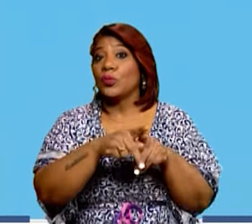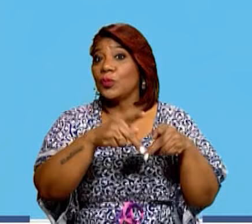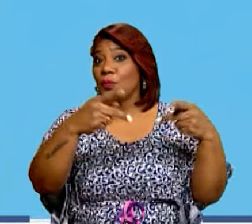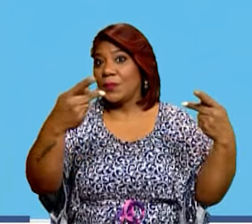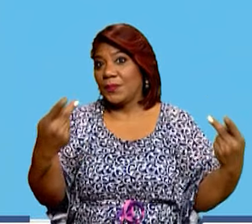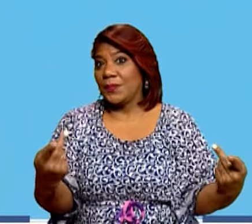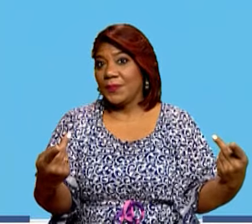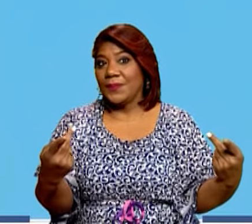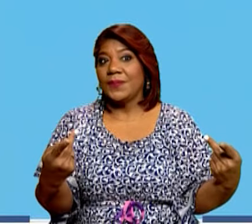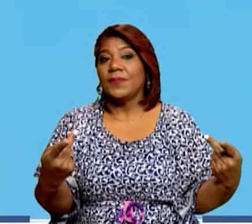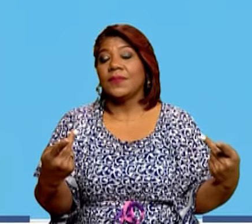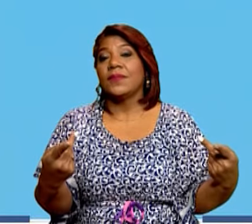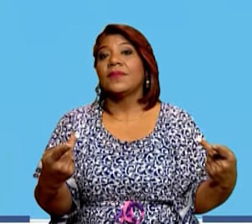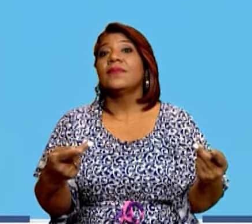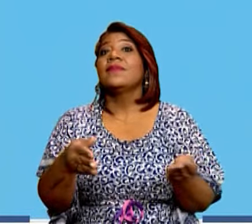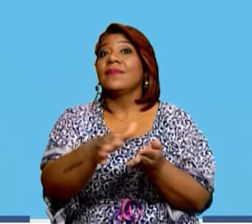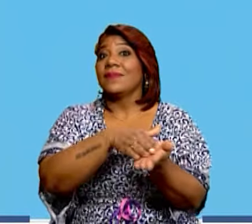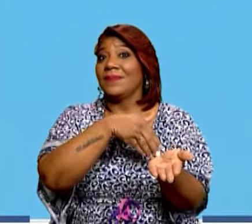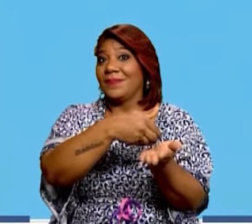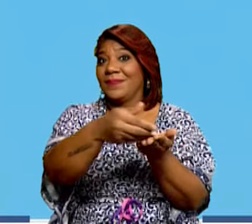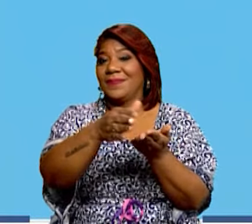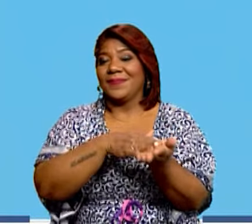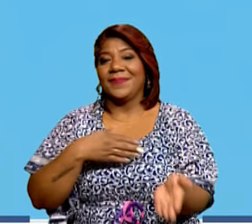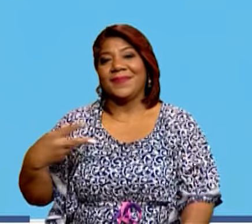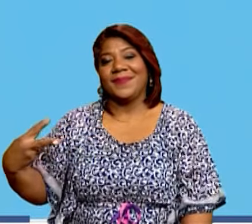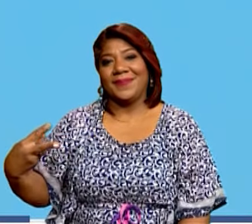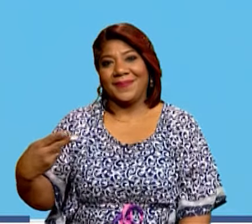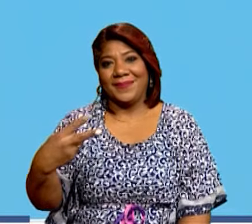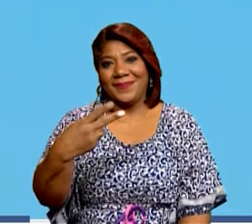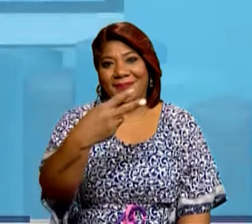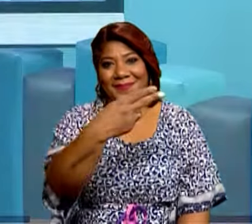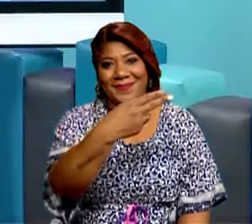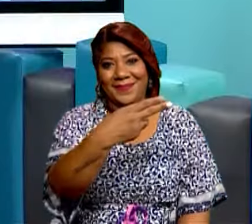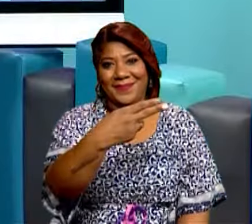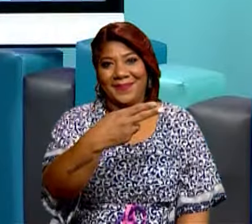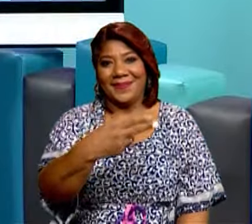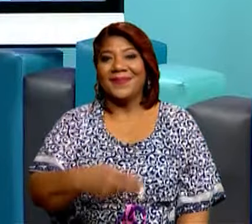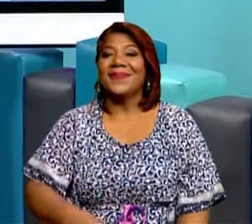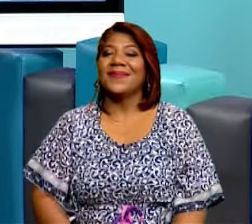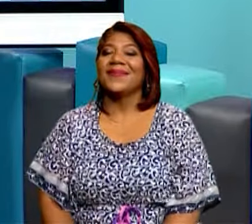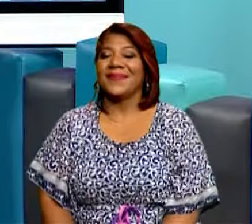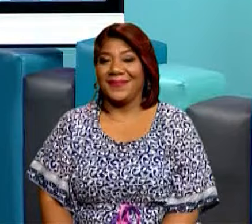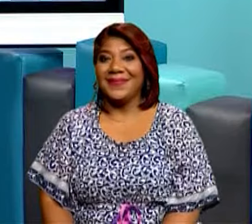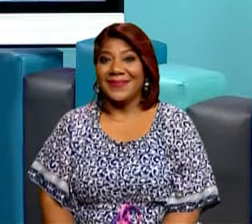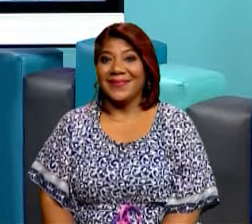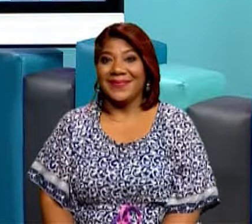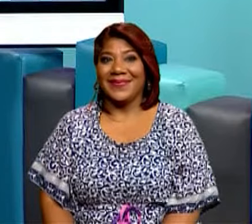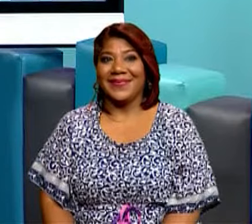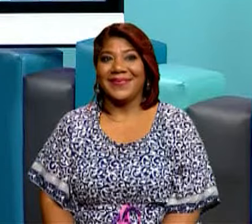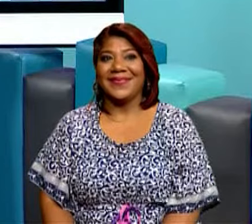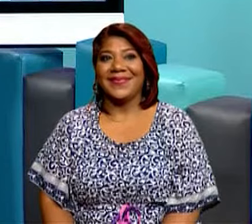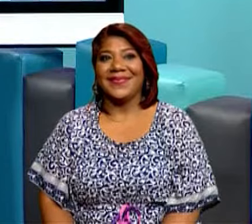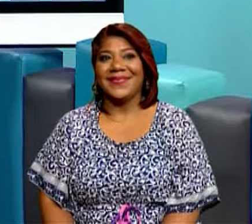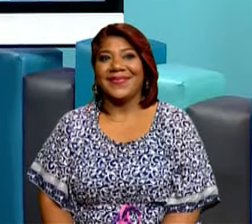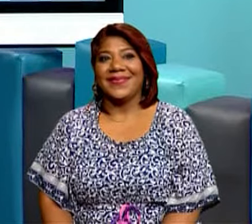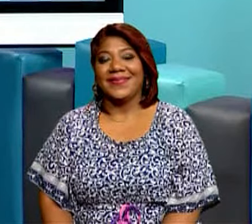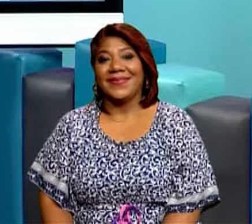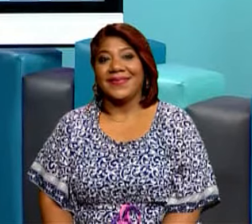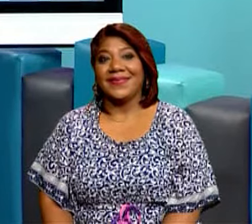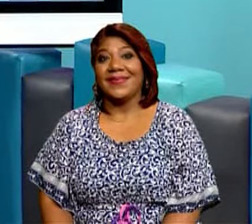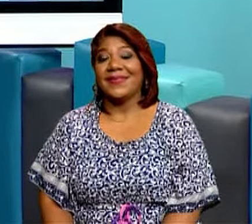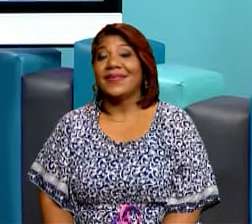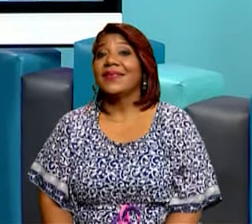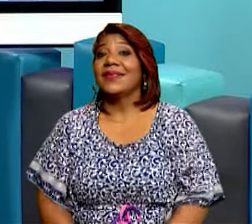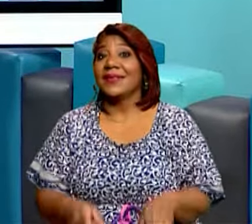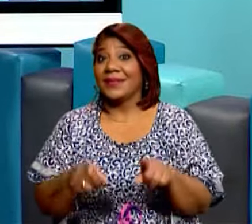periódico o revista, goma, tijera. ¿Listo? Muy bien. Y